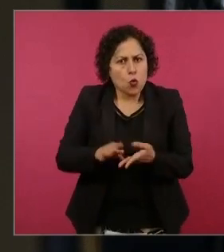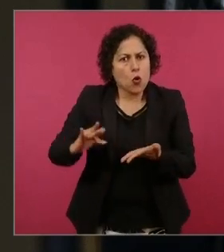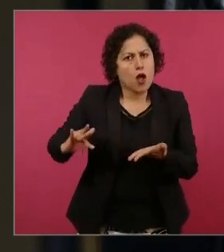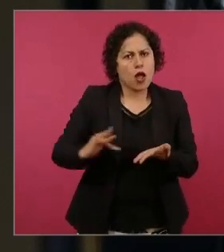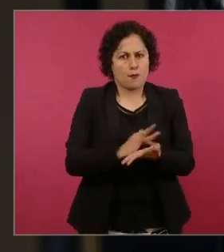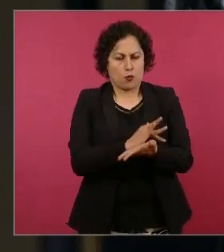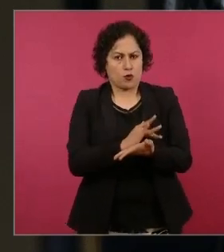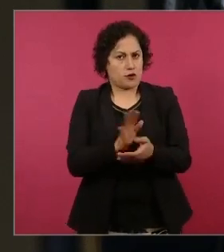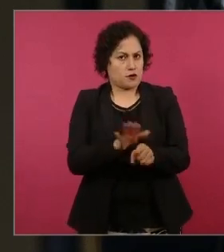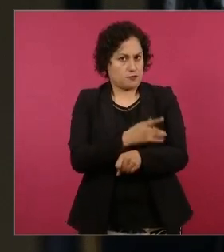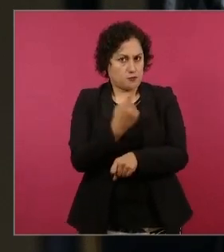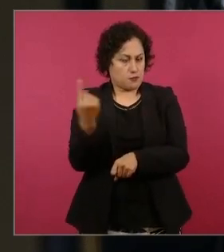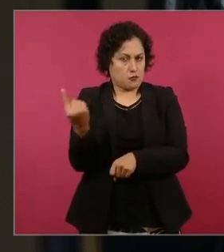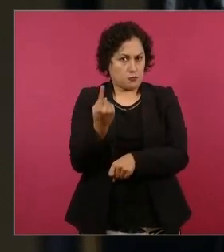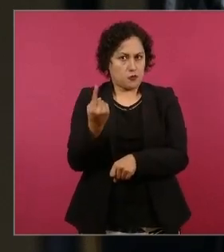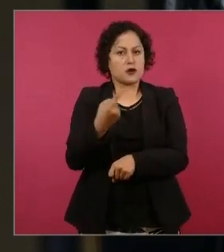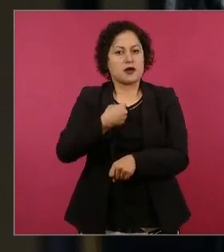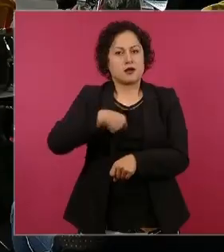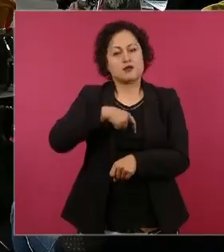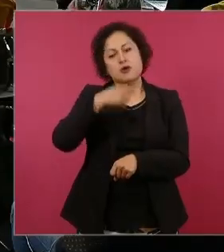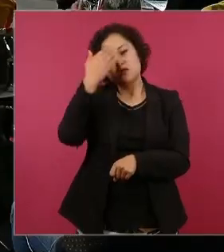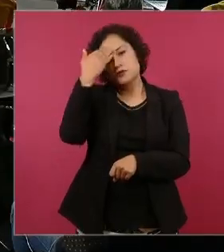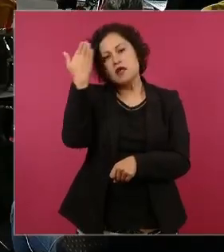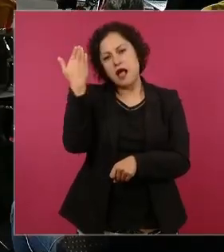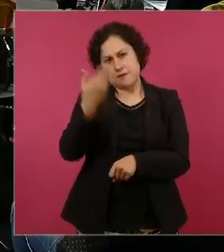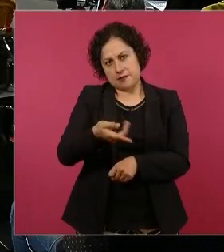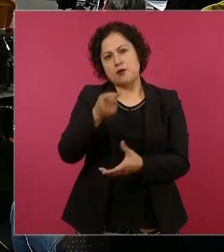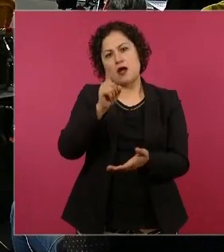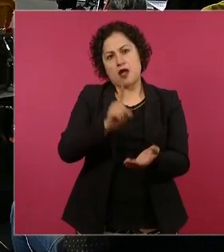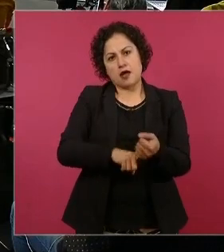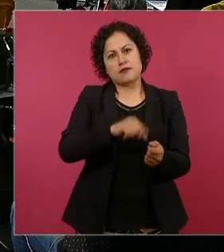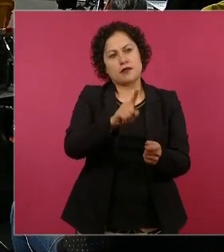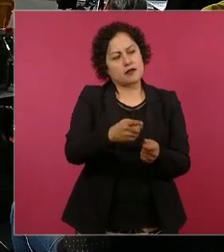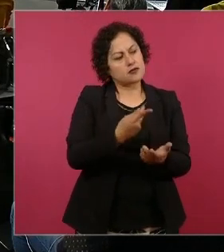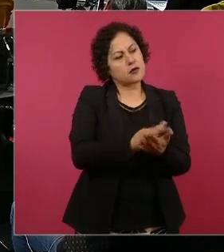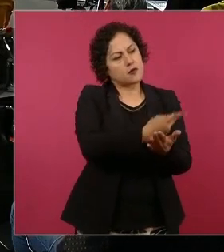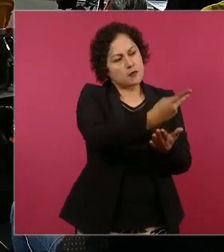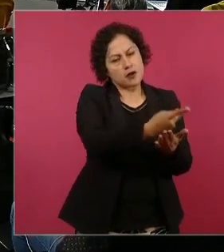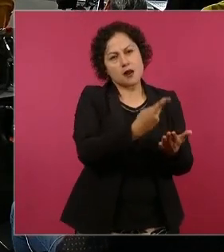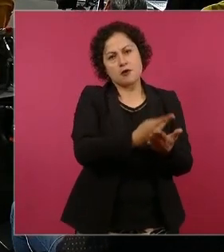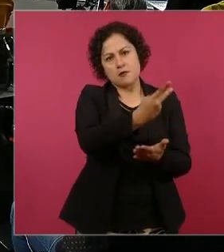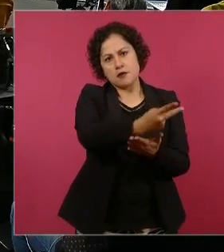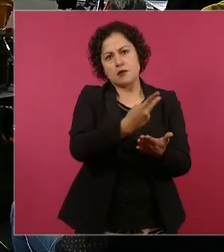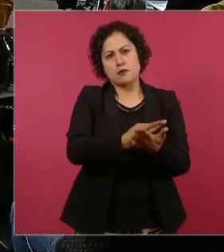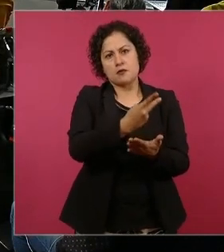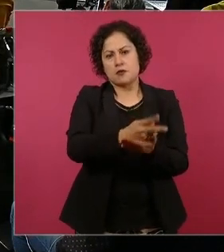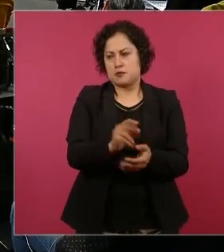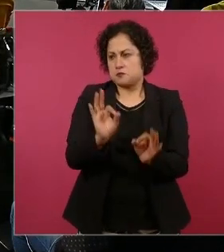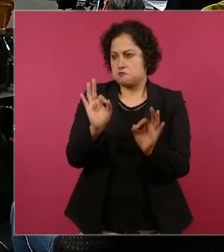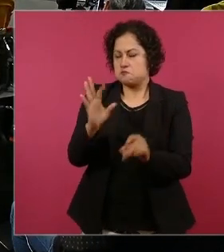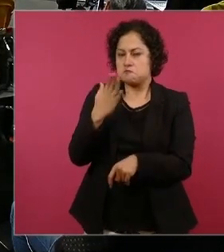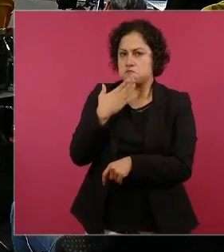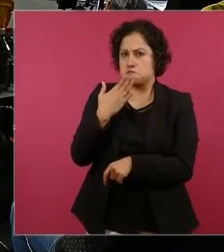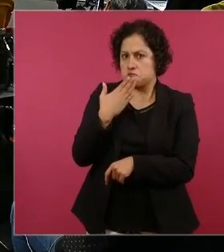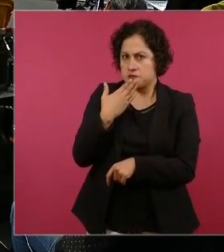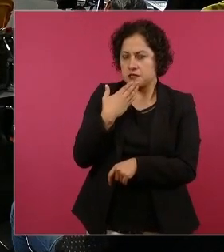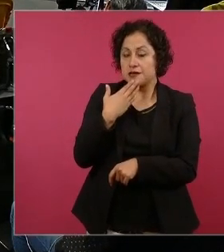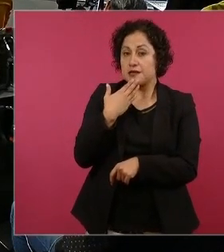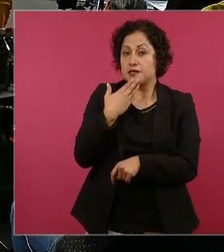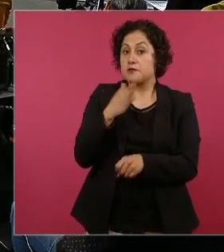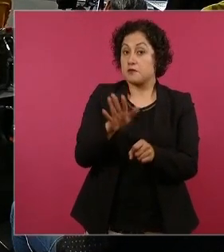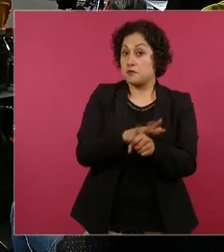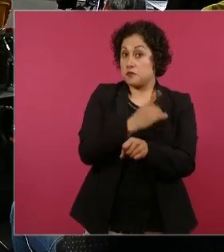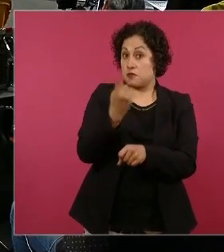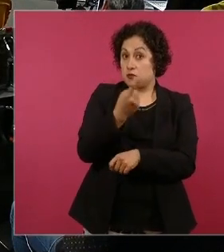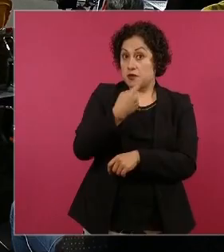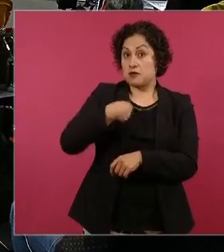Desde luego sabemos que se han hecho condecoraciones de algunos de ellos y eso es de manera excelente, puesto que sabemos que